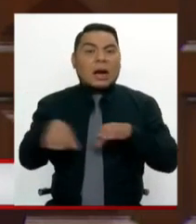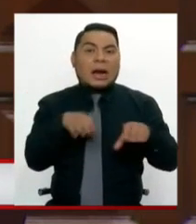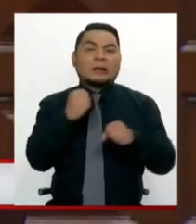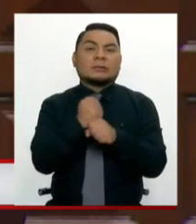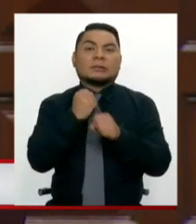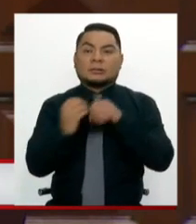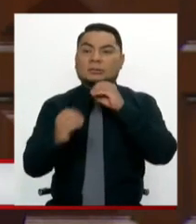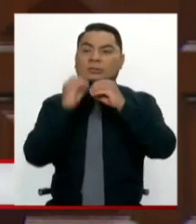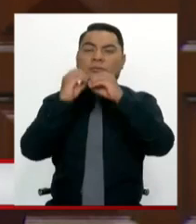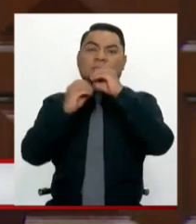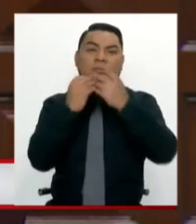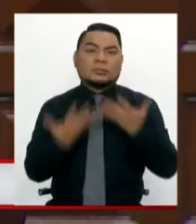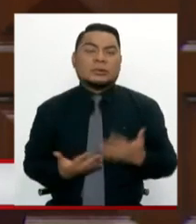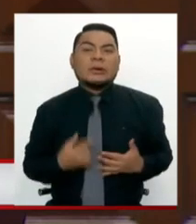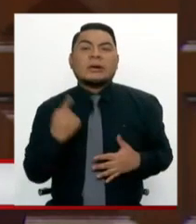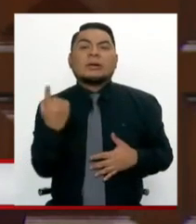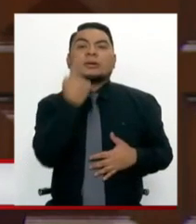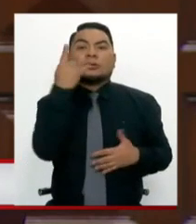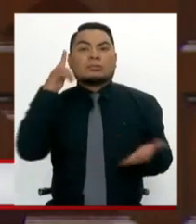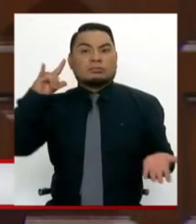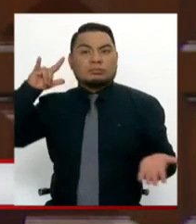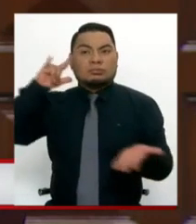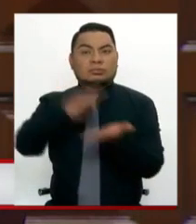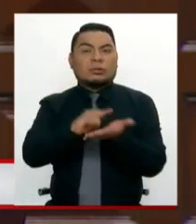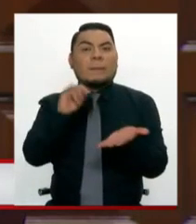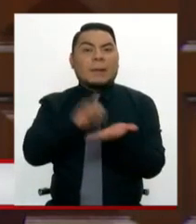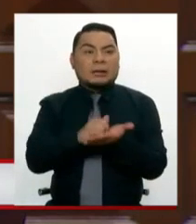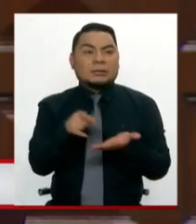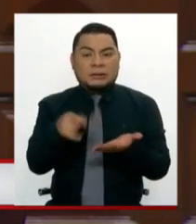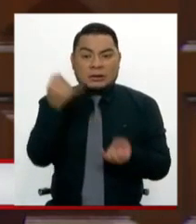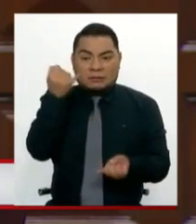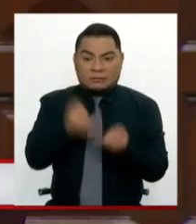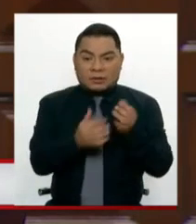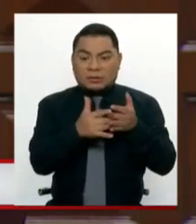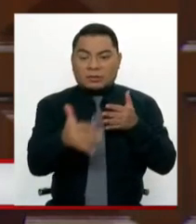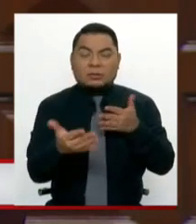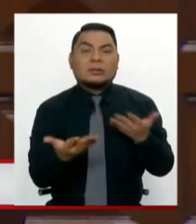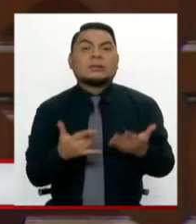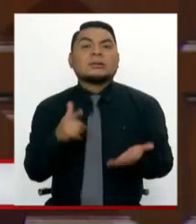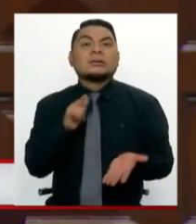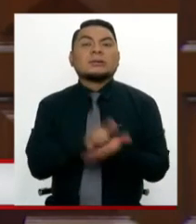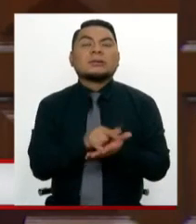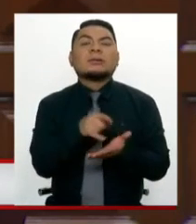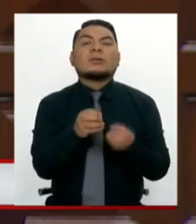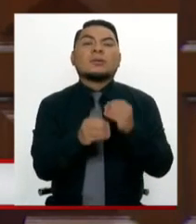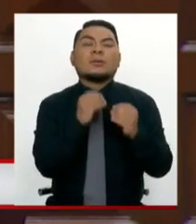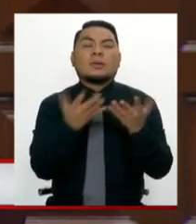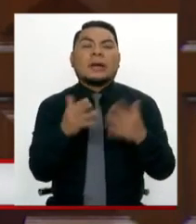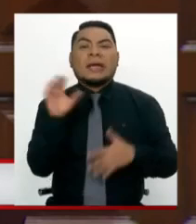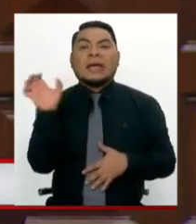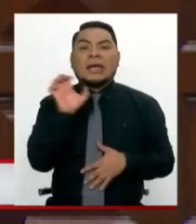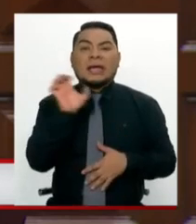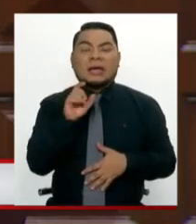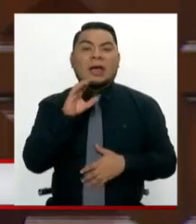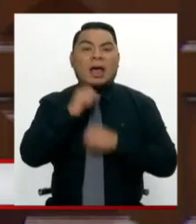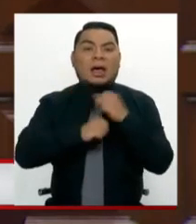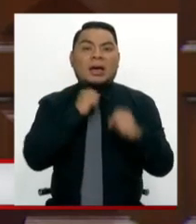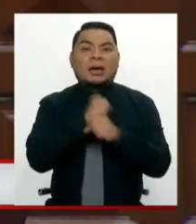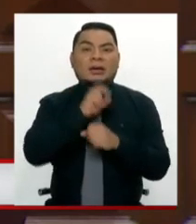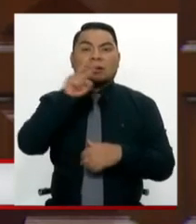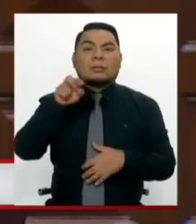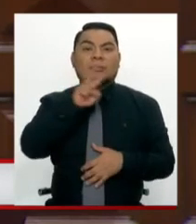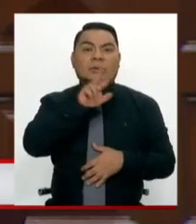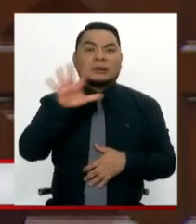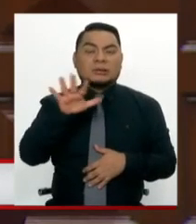la construcción de un solo terminal y a la fecha se culmine, la culminación sea en enero del